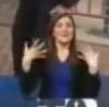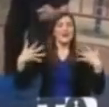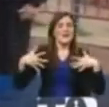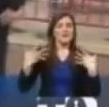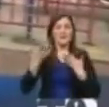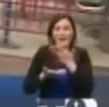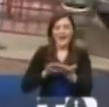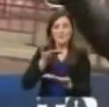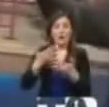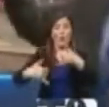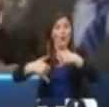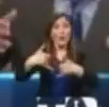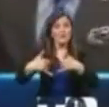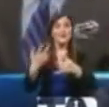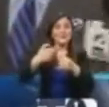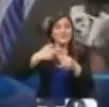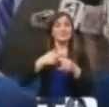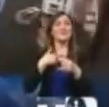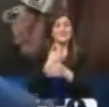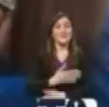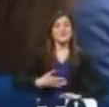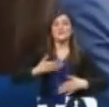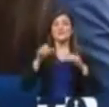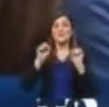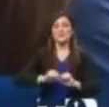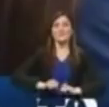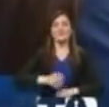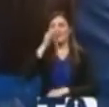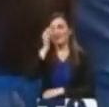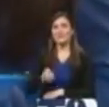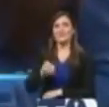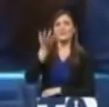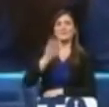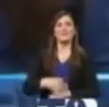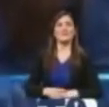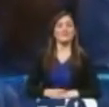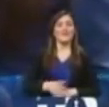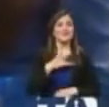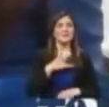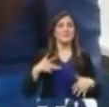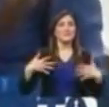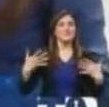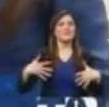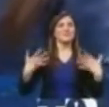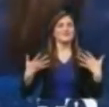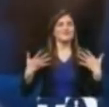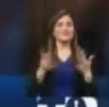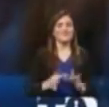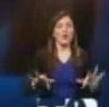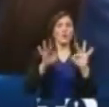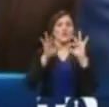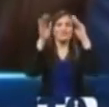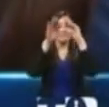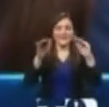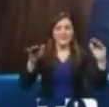están listos para que ellos puedan disfrutar. ¿Cómo estamos? Buenos días. Buenos días, muy contentos, un día muy importante, es una